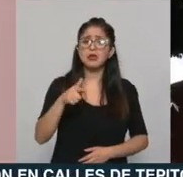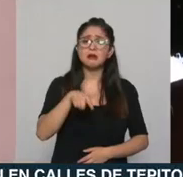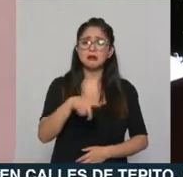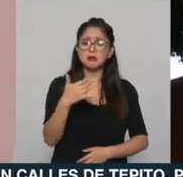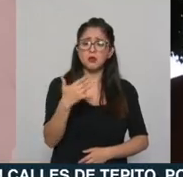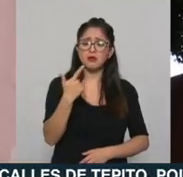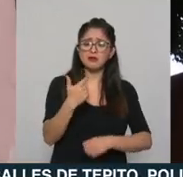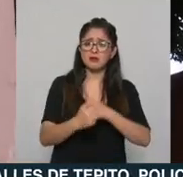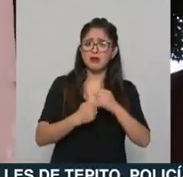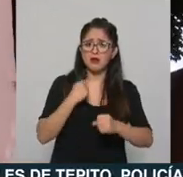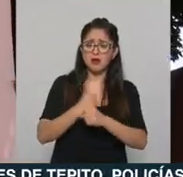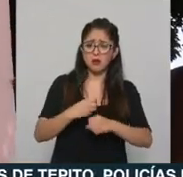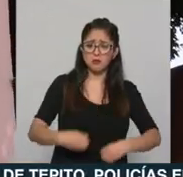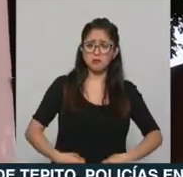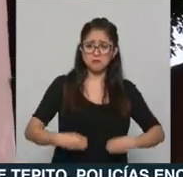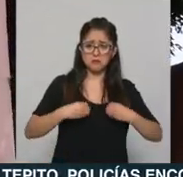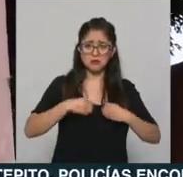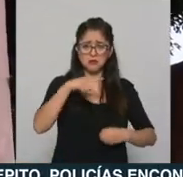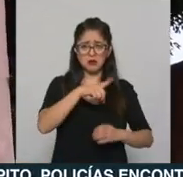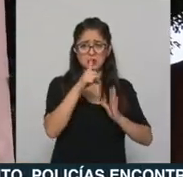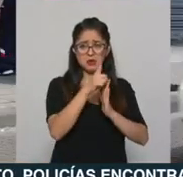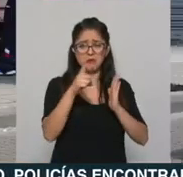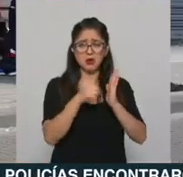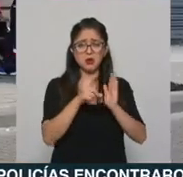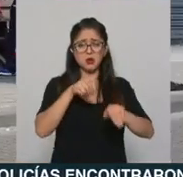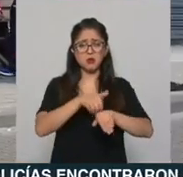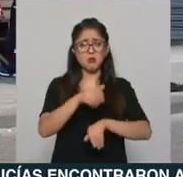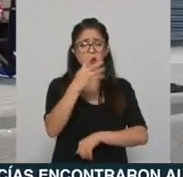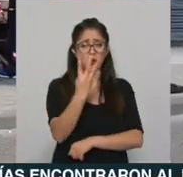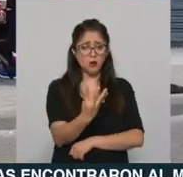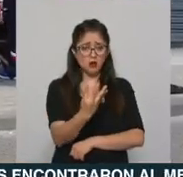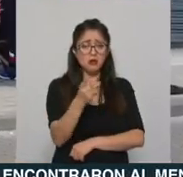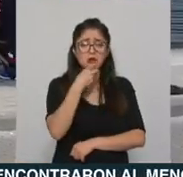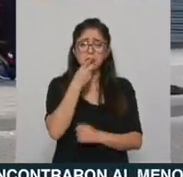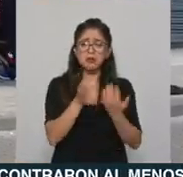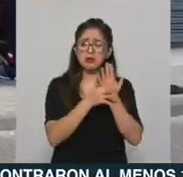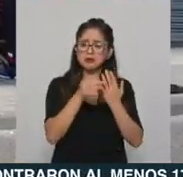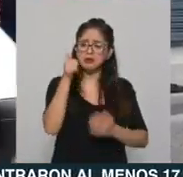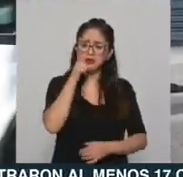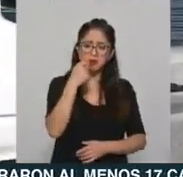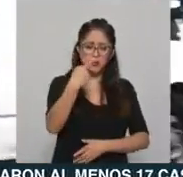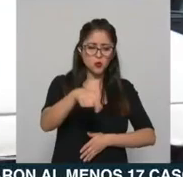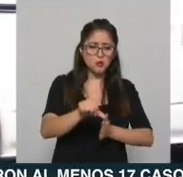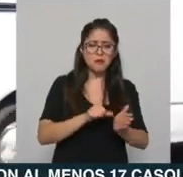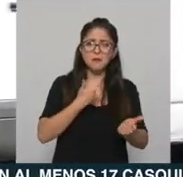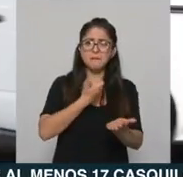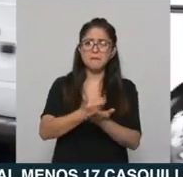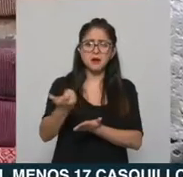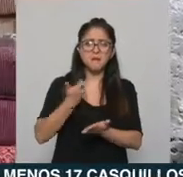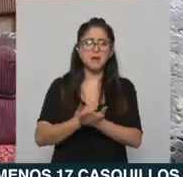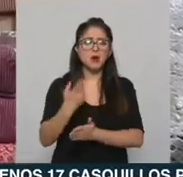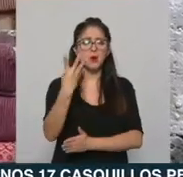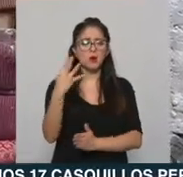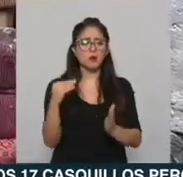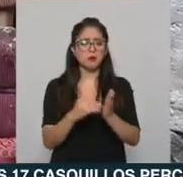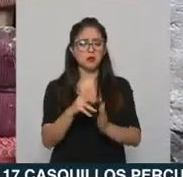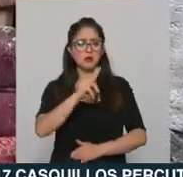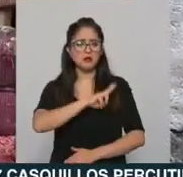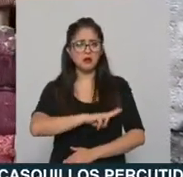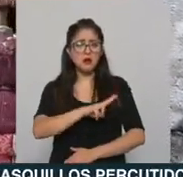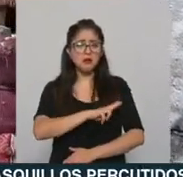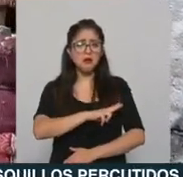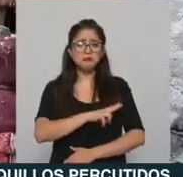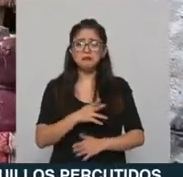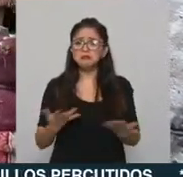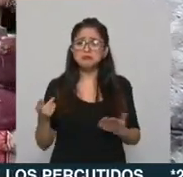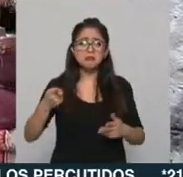57 años viviendo en el departamento número 4 y asegura que cada mes pagaba 4,000 pesos de renta, cosa que no importó